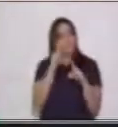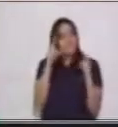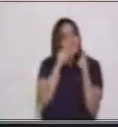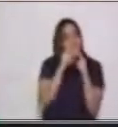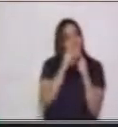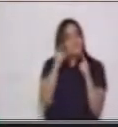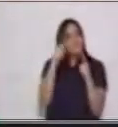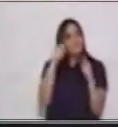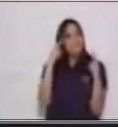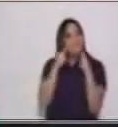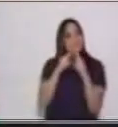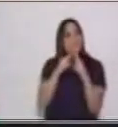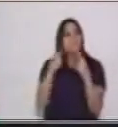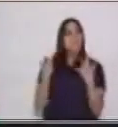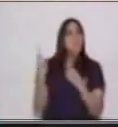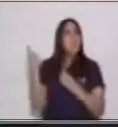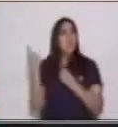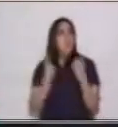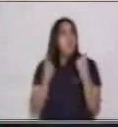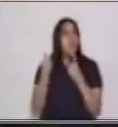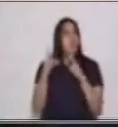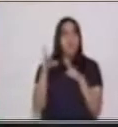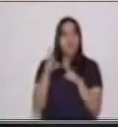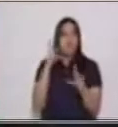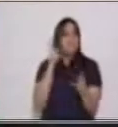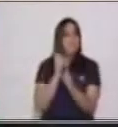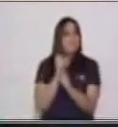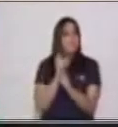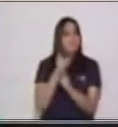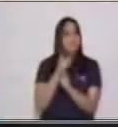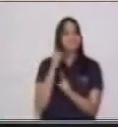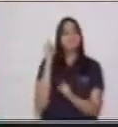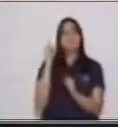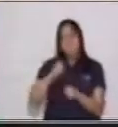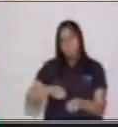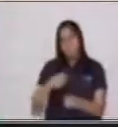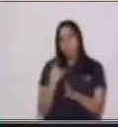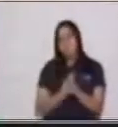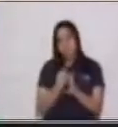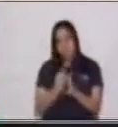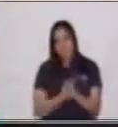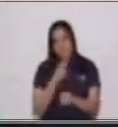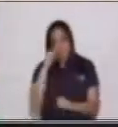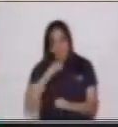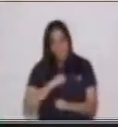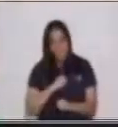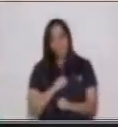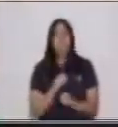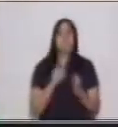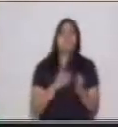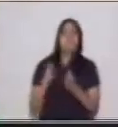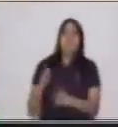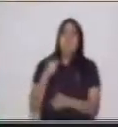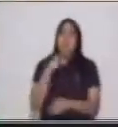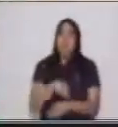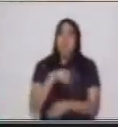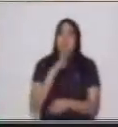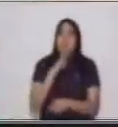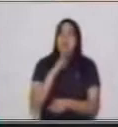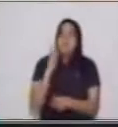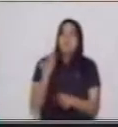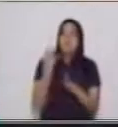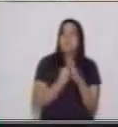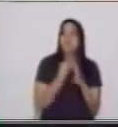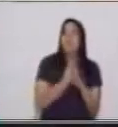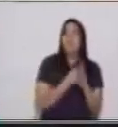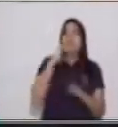conocer cuál es la letra correcta que se usa en un caso específico. Hoy vamos a hablar sobre el uso de la C,